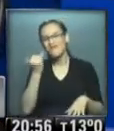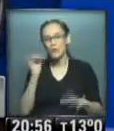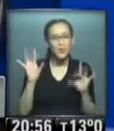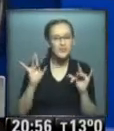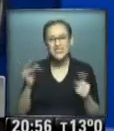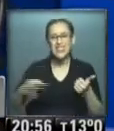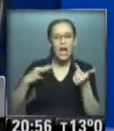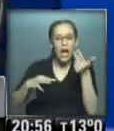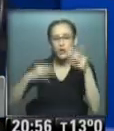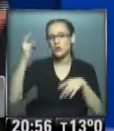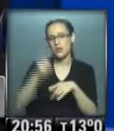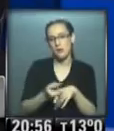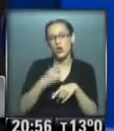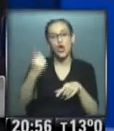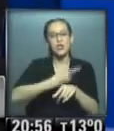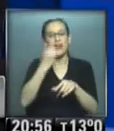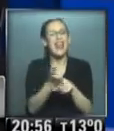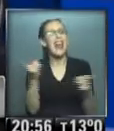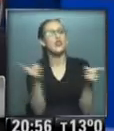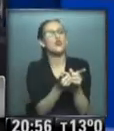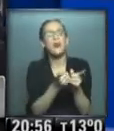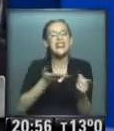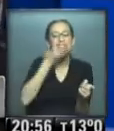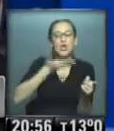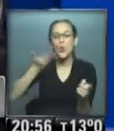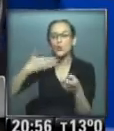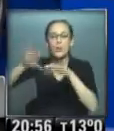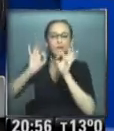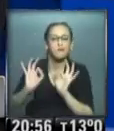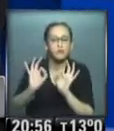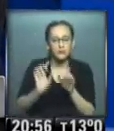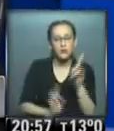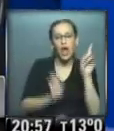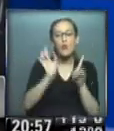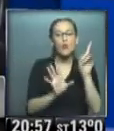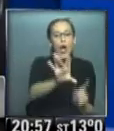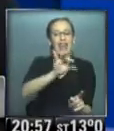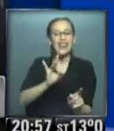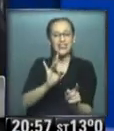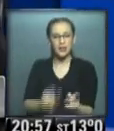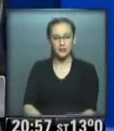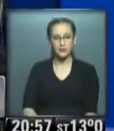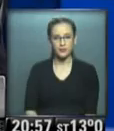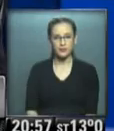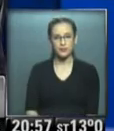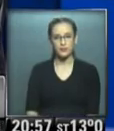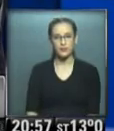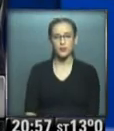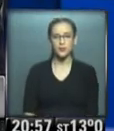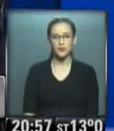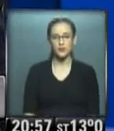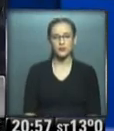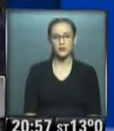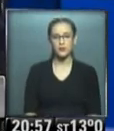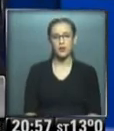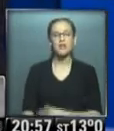años lo decimos. Uno no puede hacer un resumen de todos los discursos. Tiene que agarrar a algunos y seleccionarlos, por supuesto. Uno siempre tiene que mencionar al